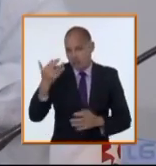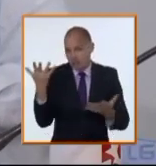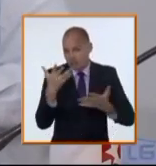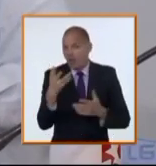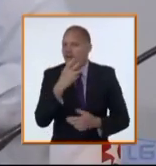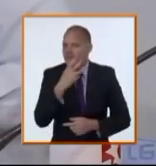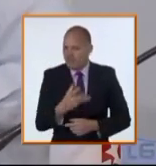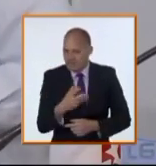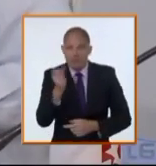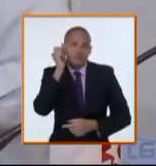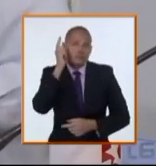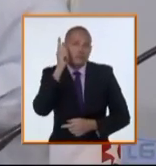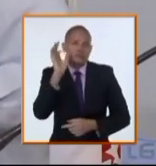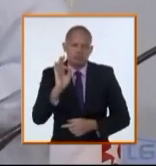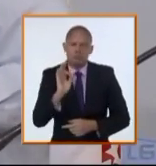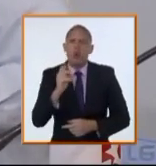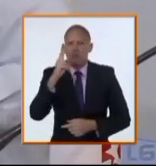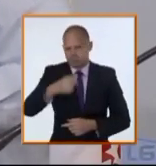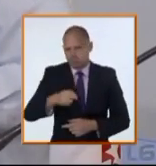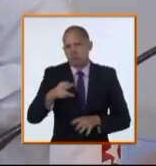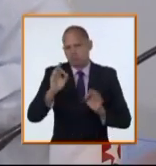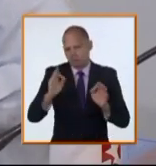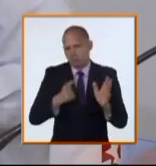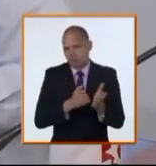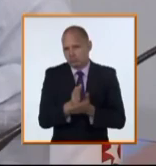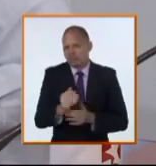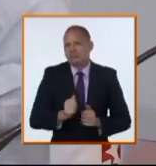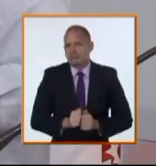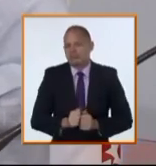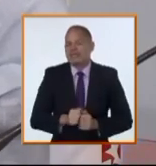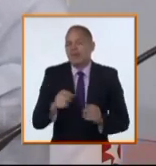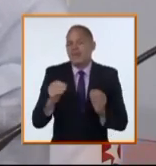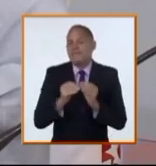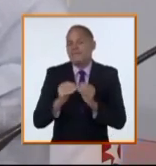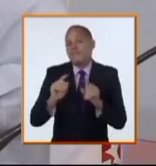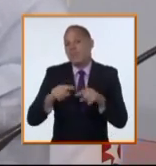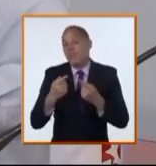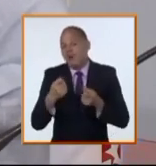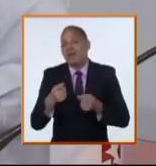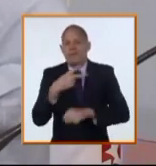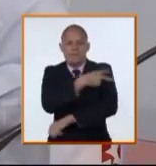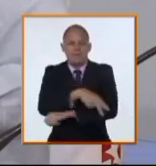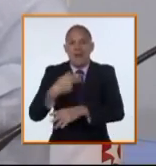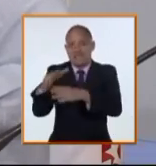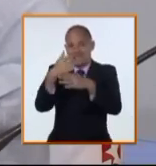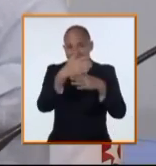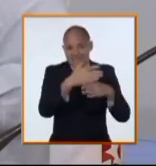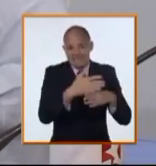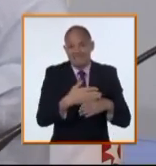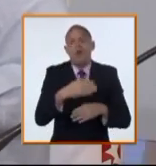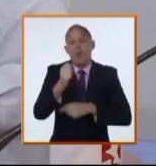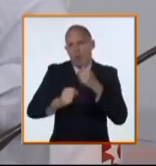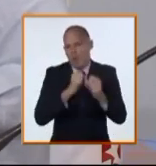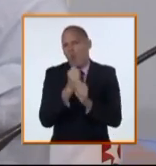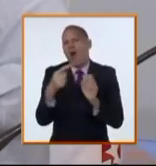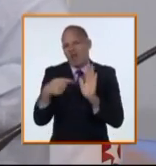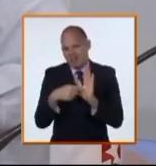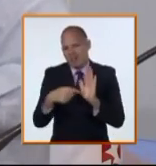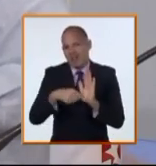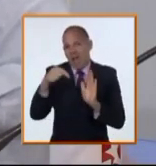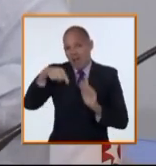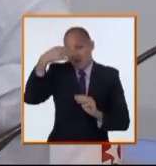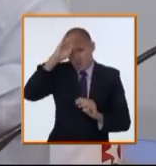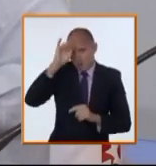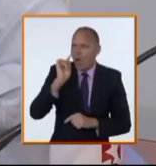turismo internacional es importante comprender que aunque estamos expresando Este Empezando este proceso en estos momentos